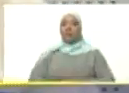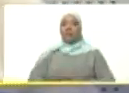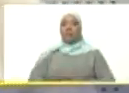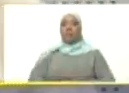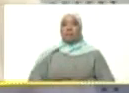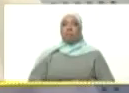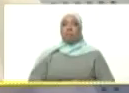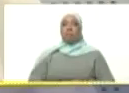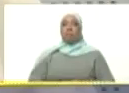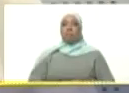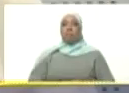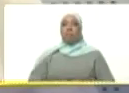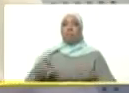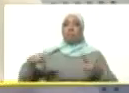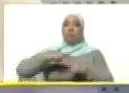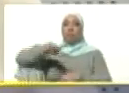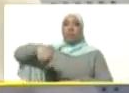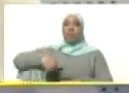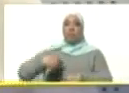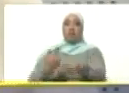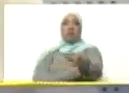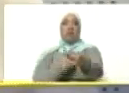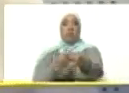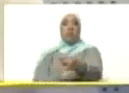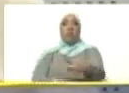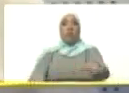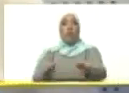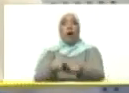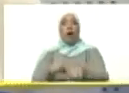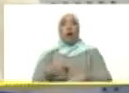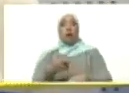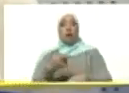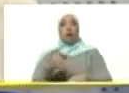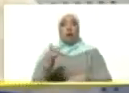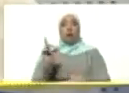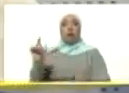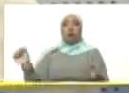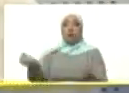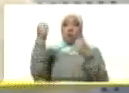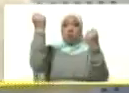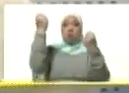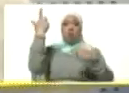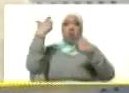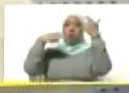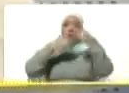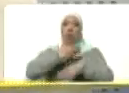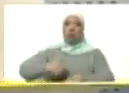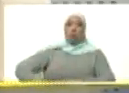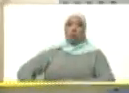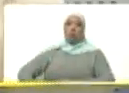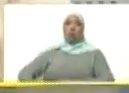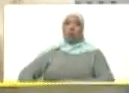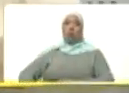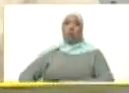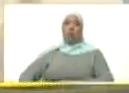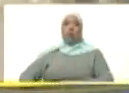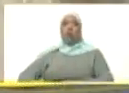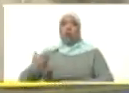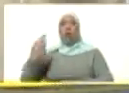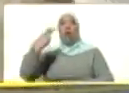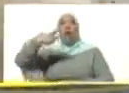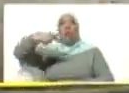que se hacen contra nuestra hermana Nicaragua, aquí está el valiente comandante presidente de la República de